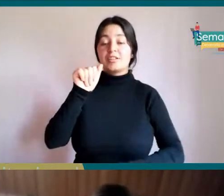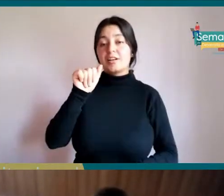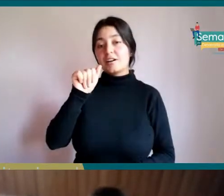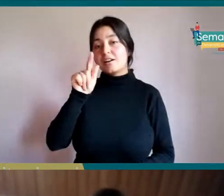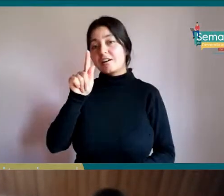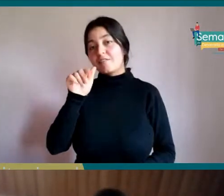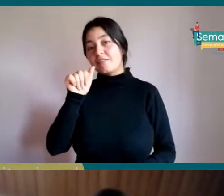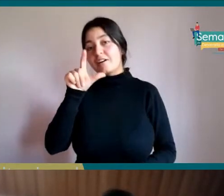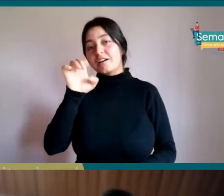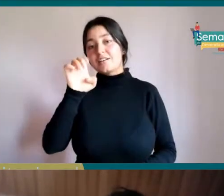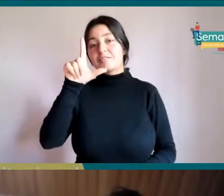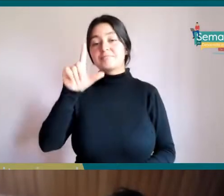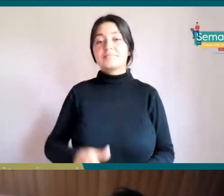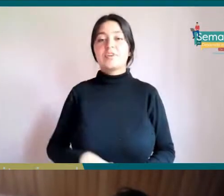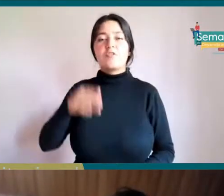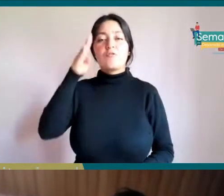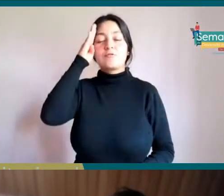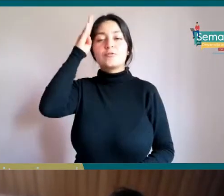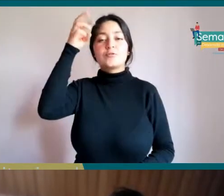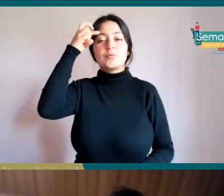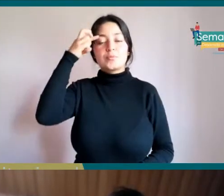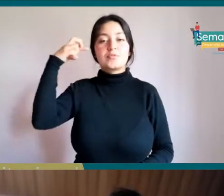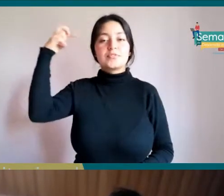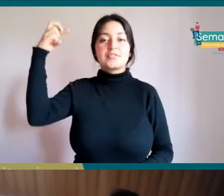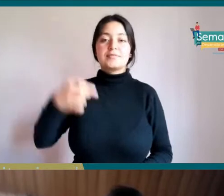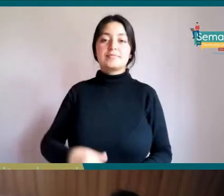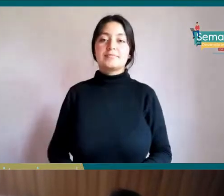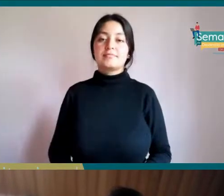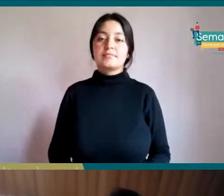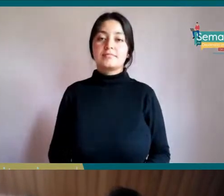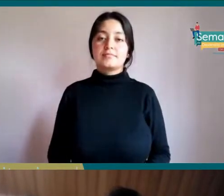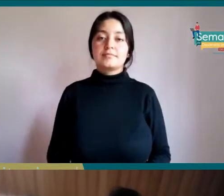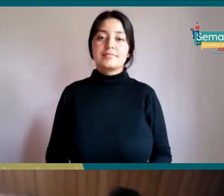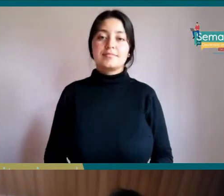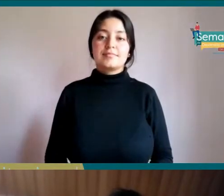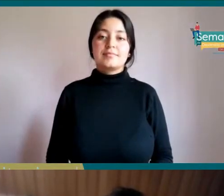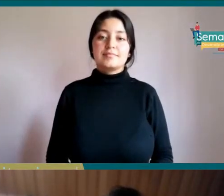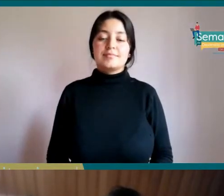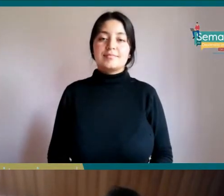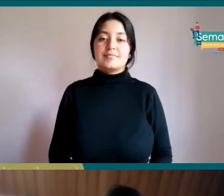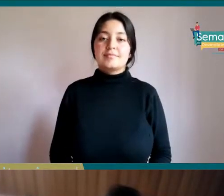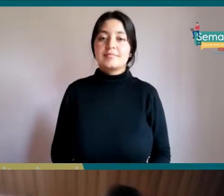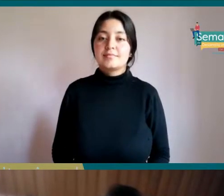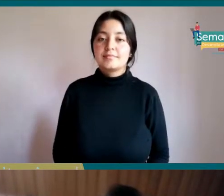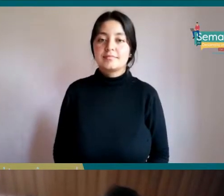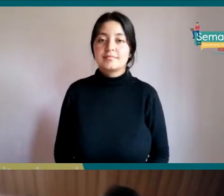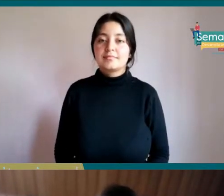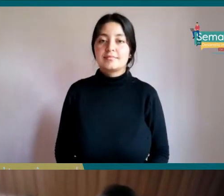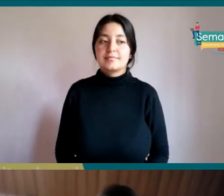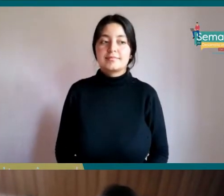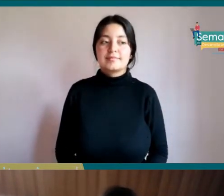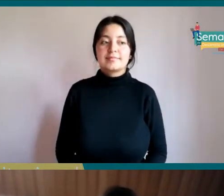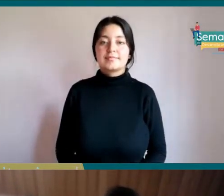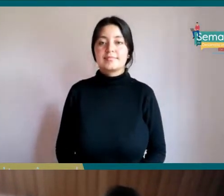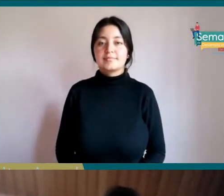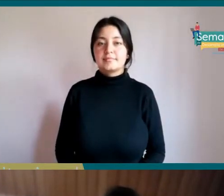Ojalá, ojalá algún día. Ahorita otra vez se cae el rating, pero más tarde volvemos a conectarnos. Bueno.